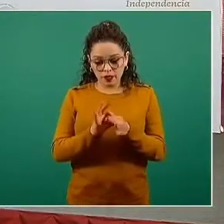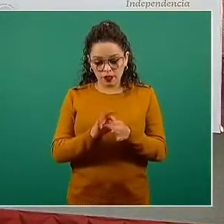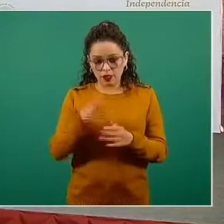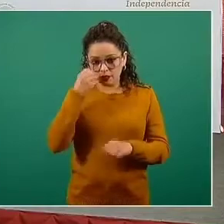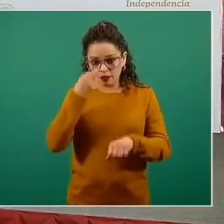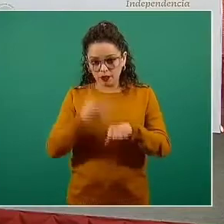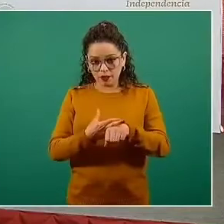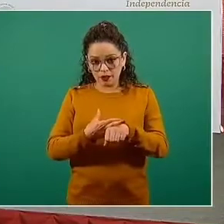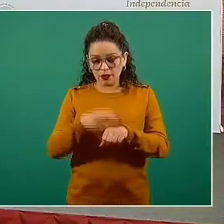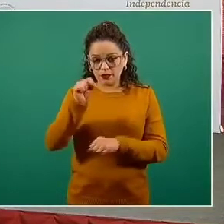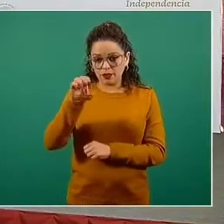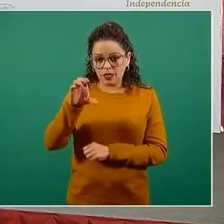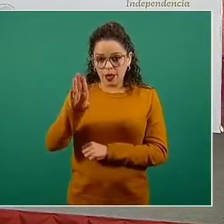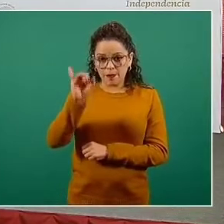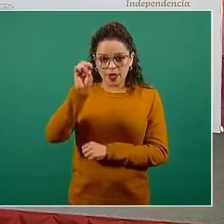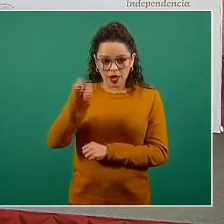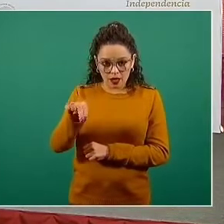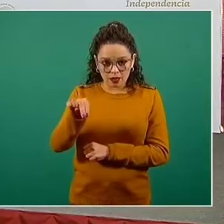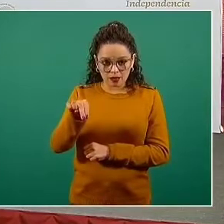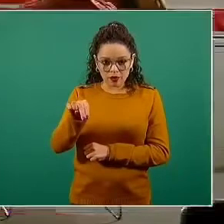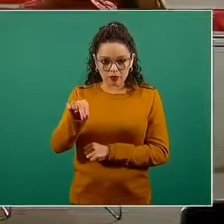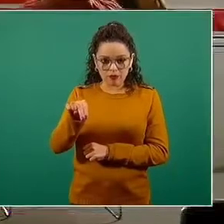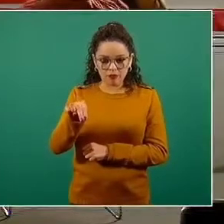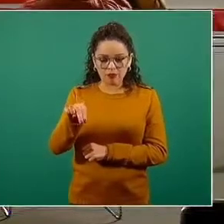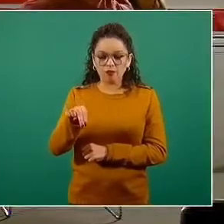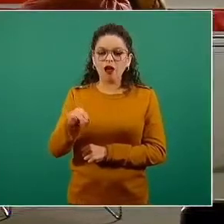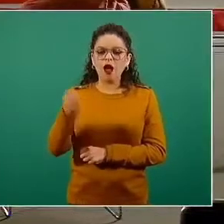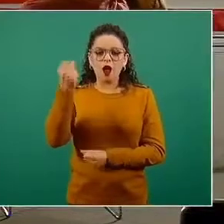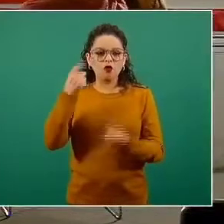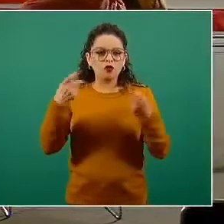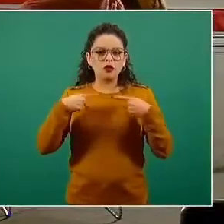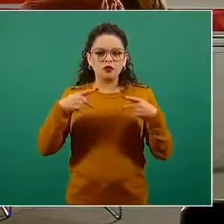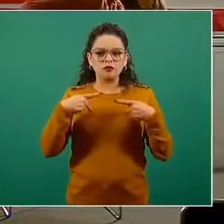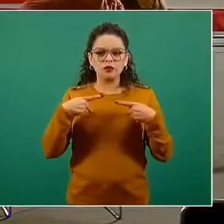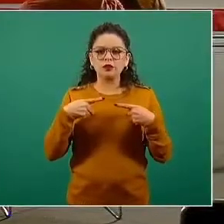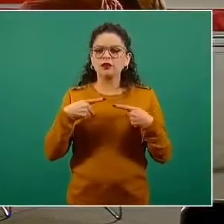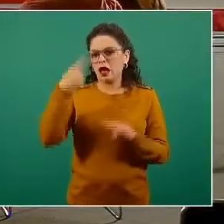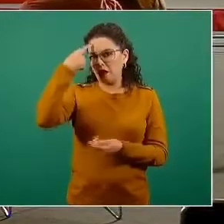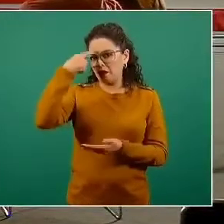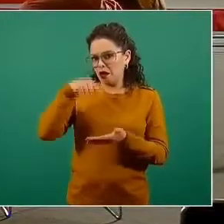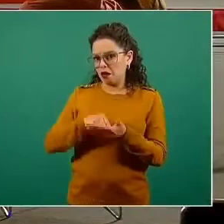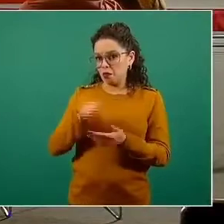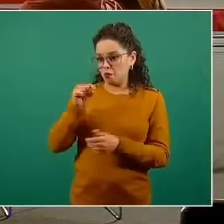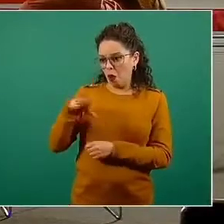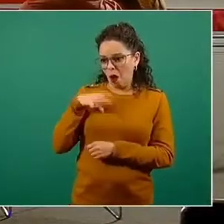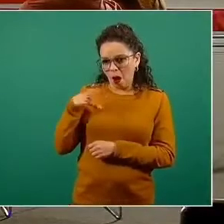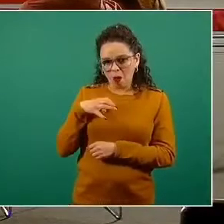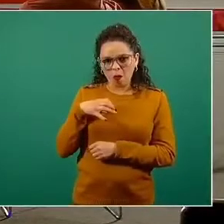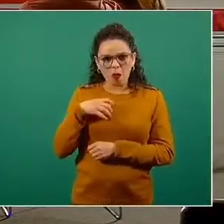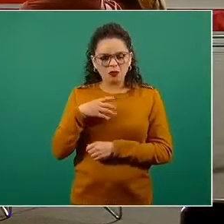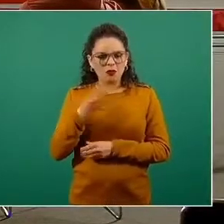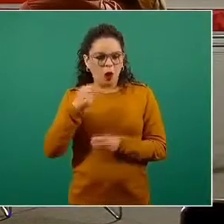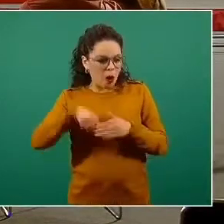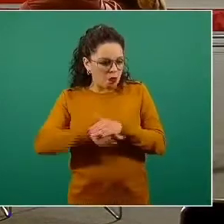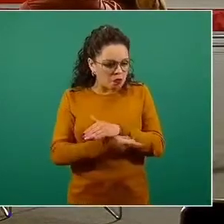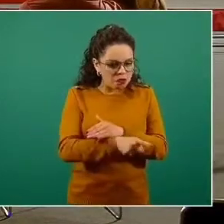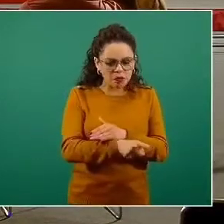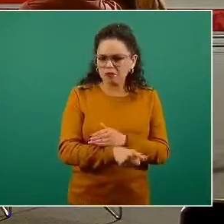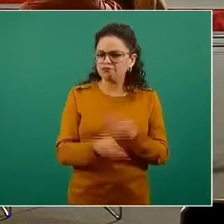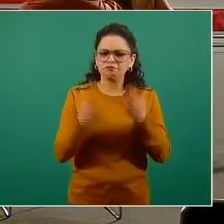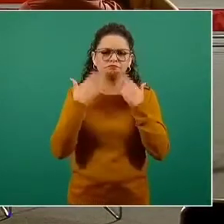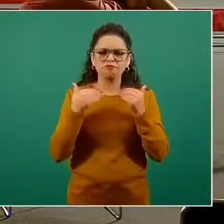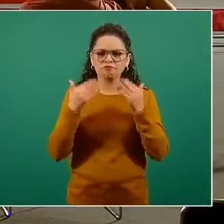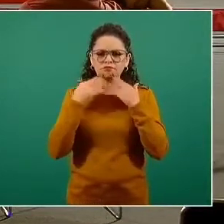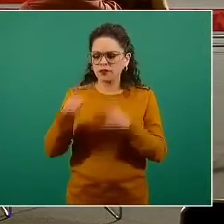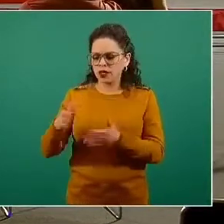sociales podría tener otras intenciones, algunos decían incluso oscuras intenciones. No es el caso, este es un programa público, ajeno a